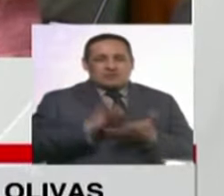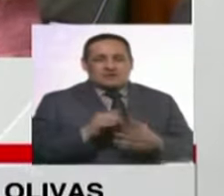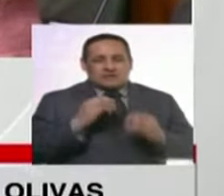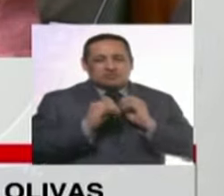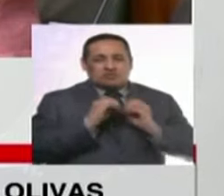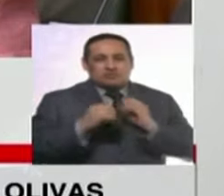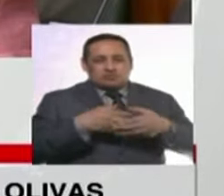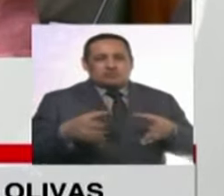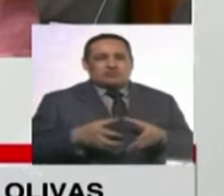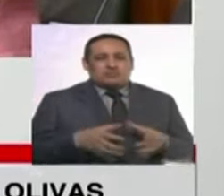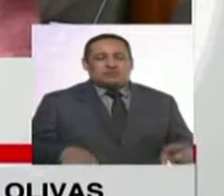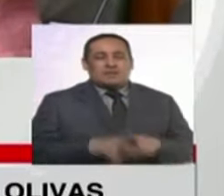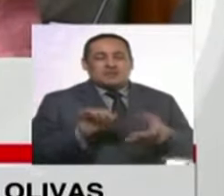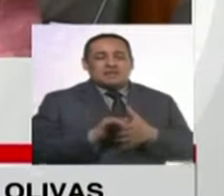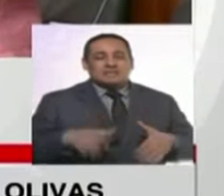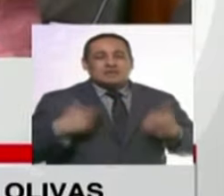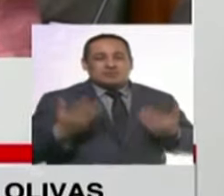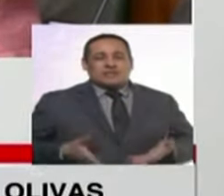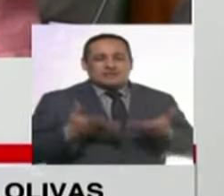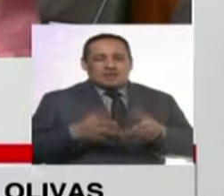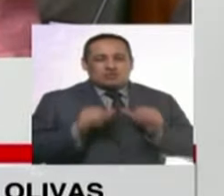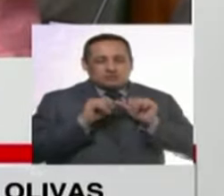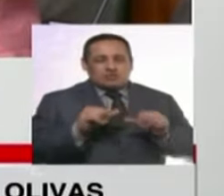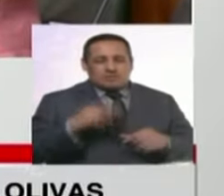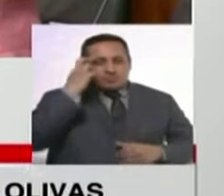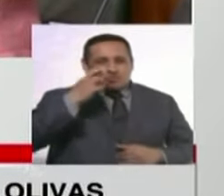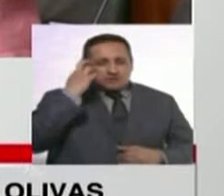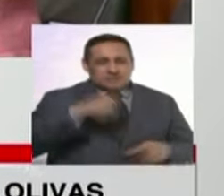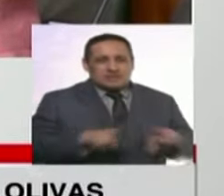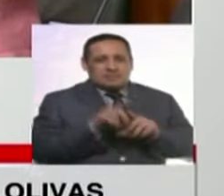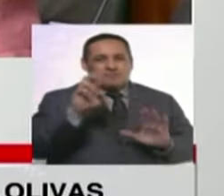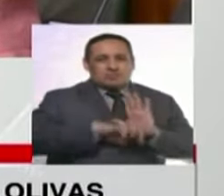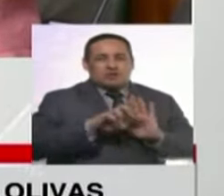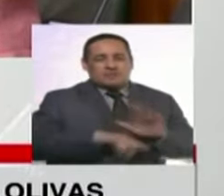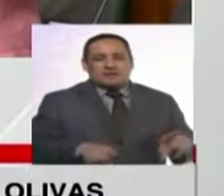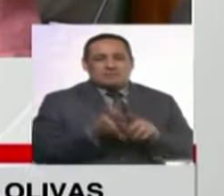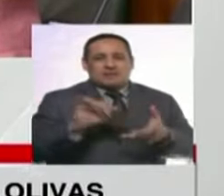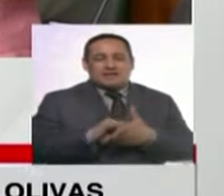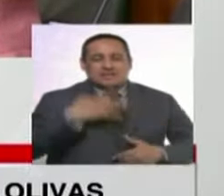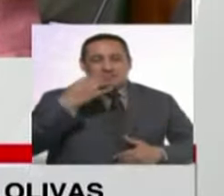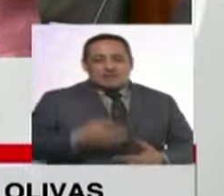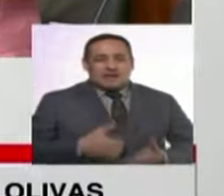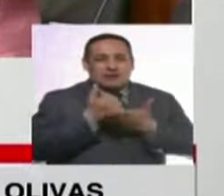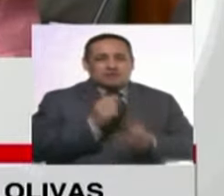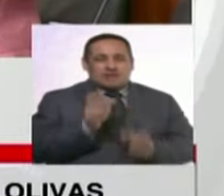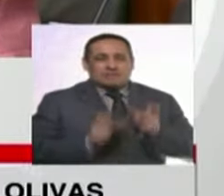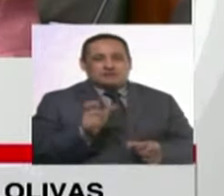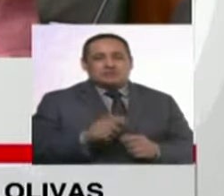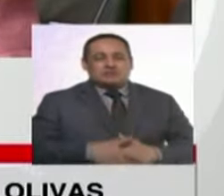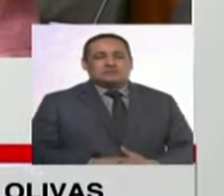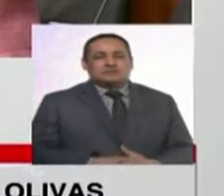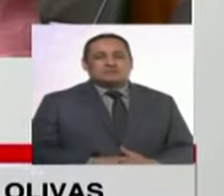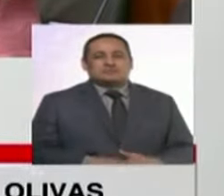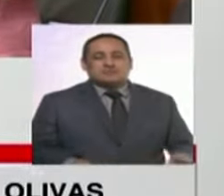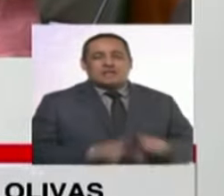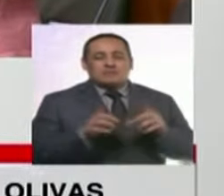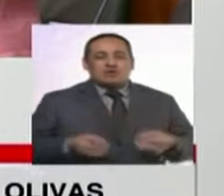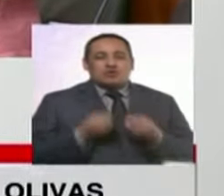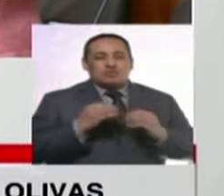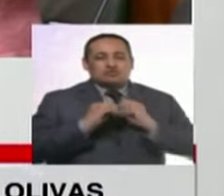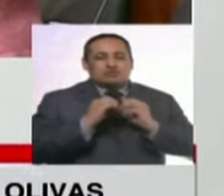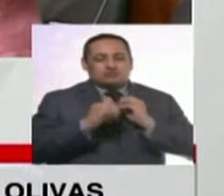estabilidad en el sector y se pueda dar continuidad políticas y programas que realmente benefician al ciudadano como